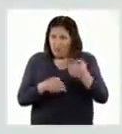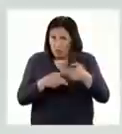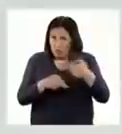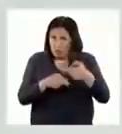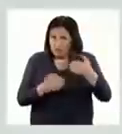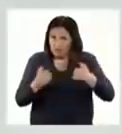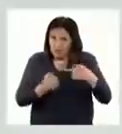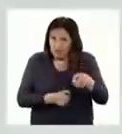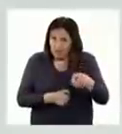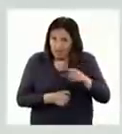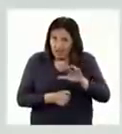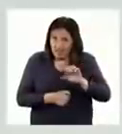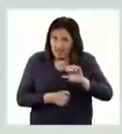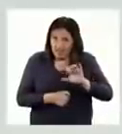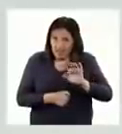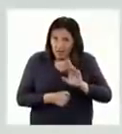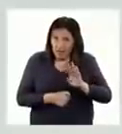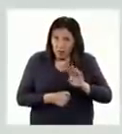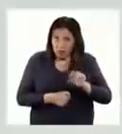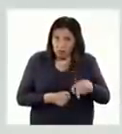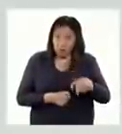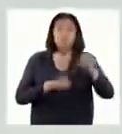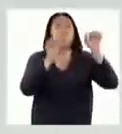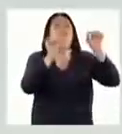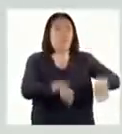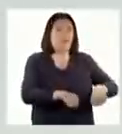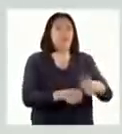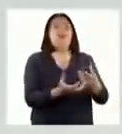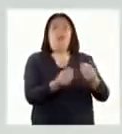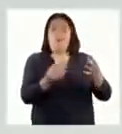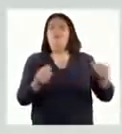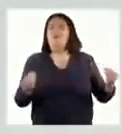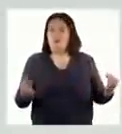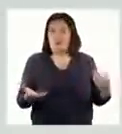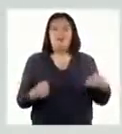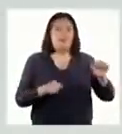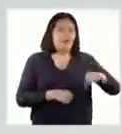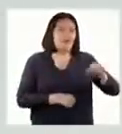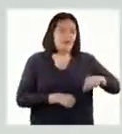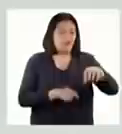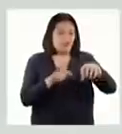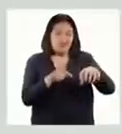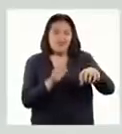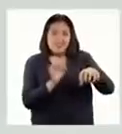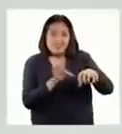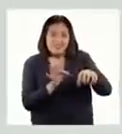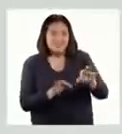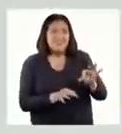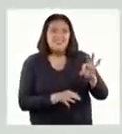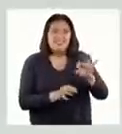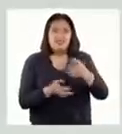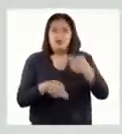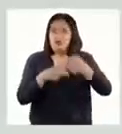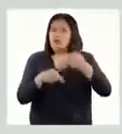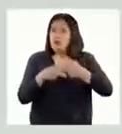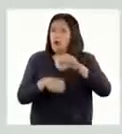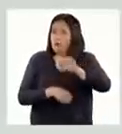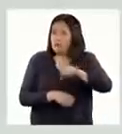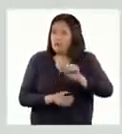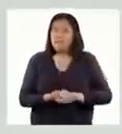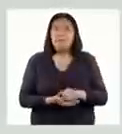nombres. Pues sí, hay muchas especies de escarabajos y cada una lleva un